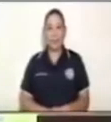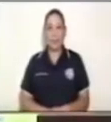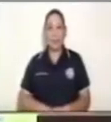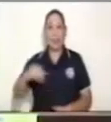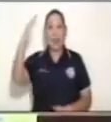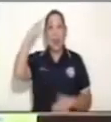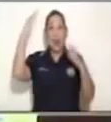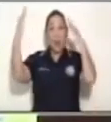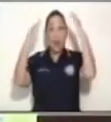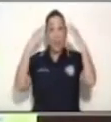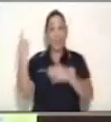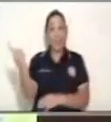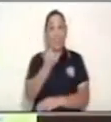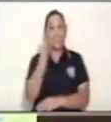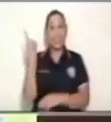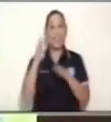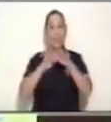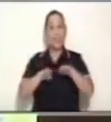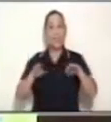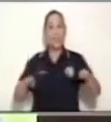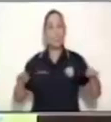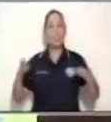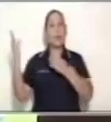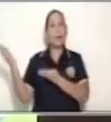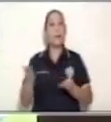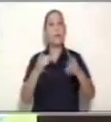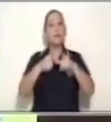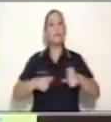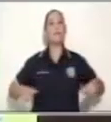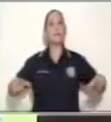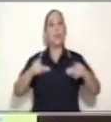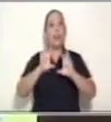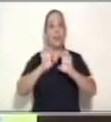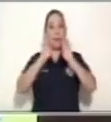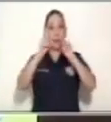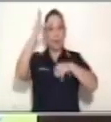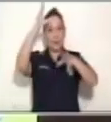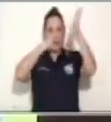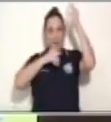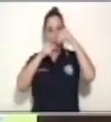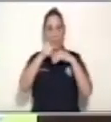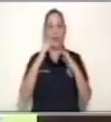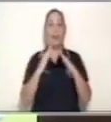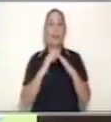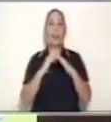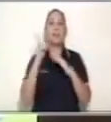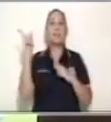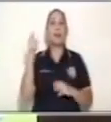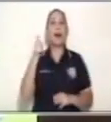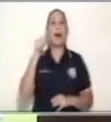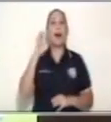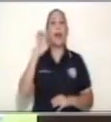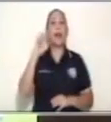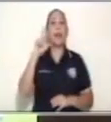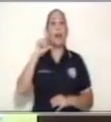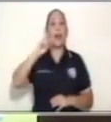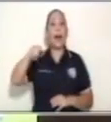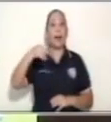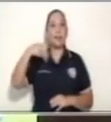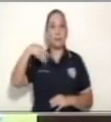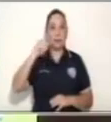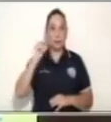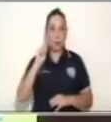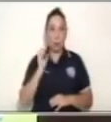Hola, ¿qué tal? Niños y niñas de Guatemala, bienvenidos a este su espacio educativo de Aprendo en Casa. Les saluda César Alejandro Santos Aguilar y en